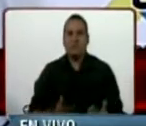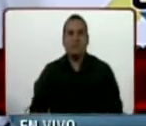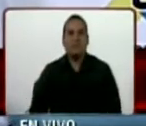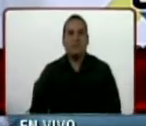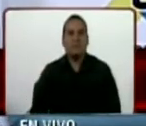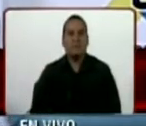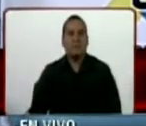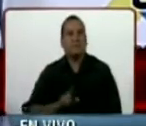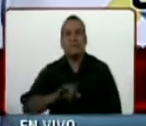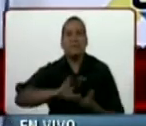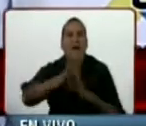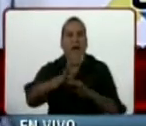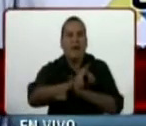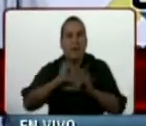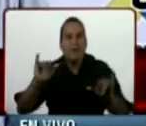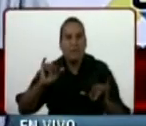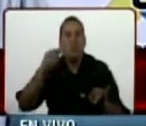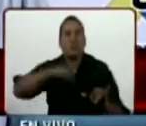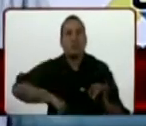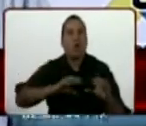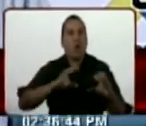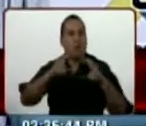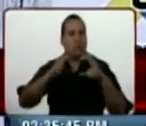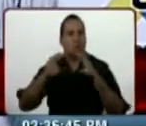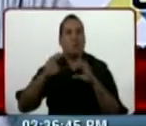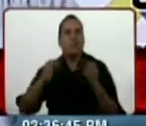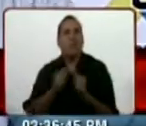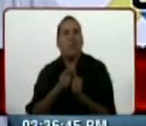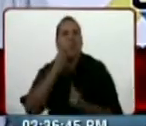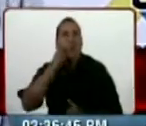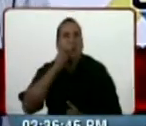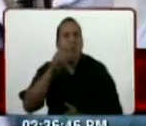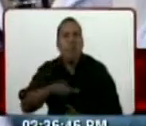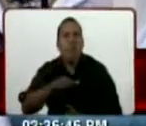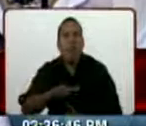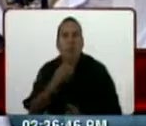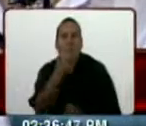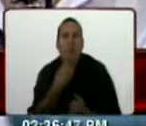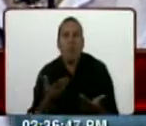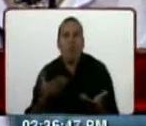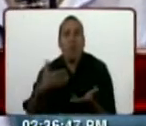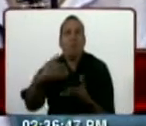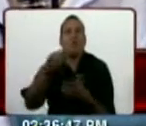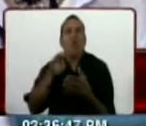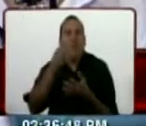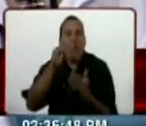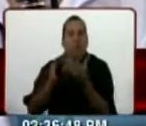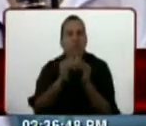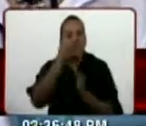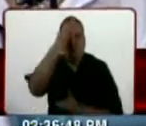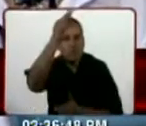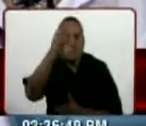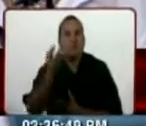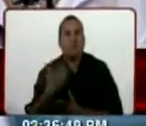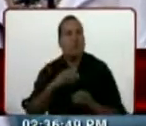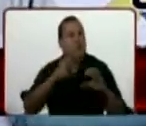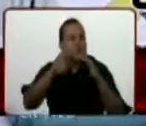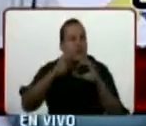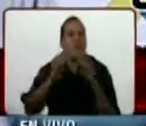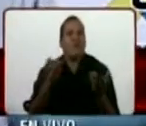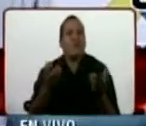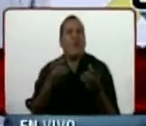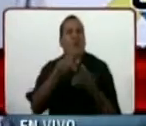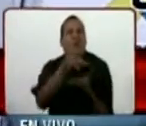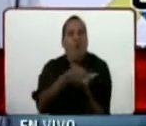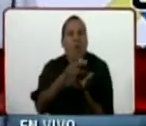Eso se acabó. Hoy el diálogo es con el pueblo de a pie, el pueblo organizado, con los consejos comunales, con los comités de tierra, con los